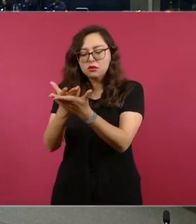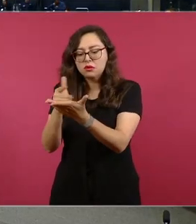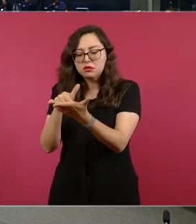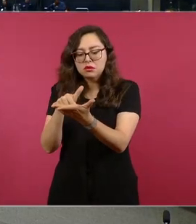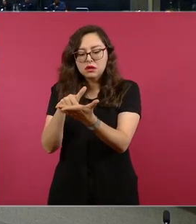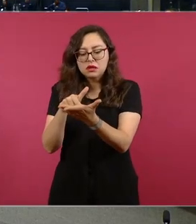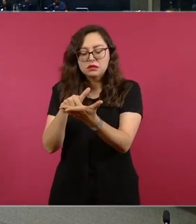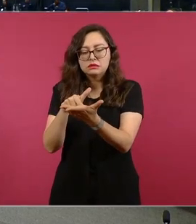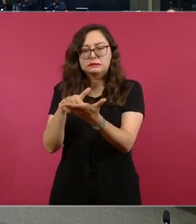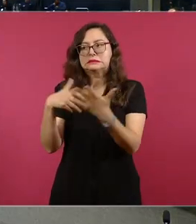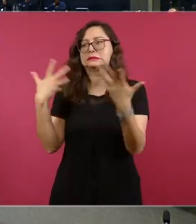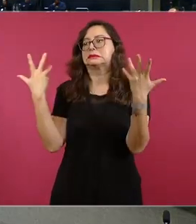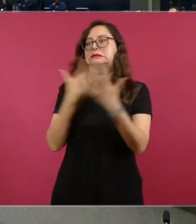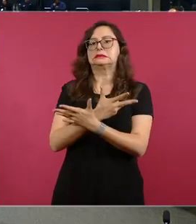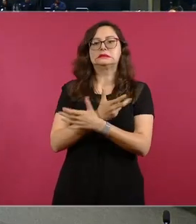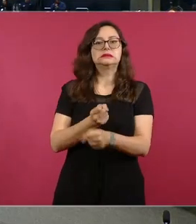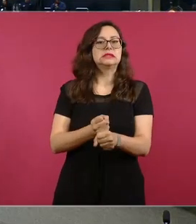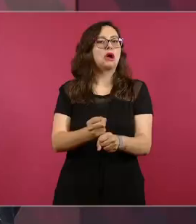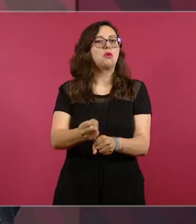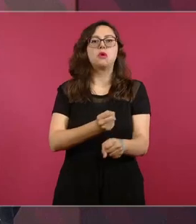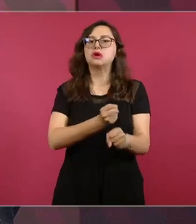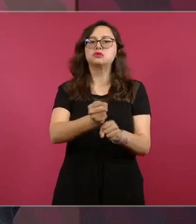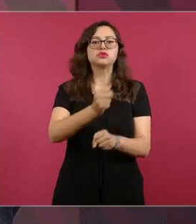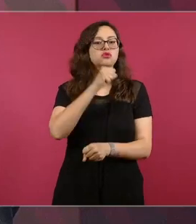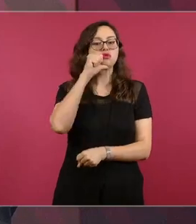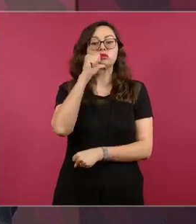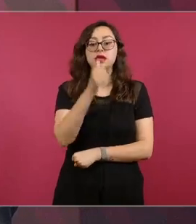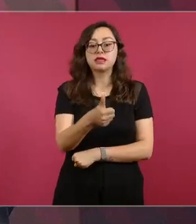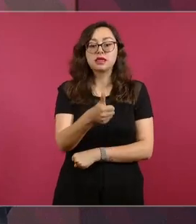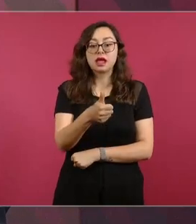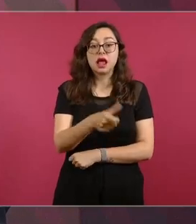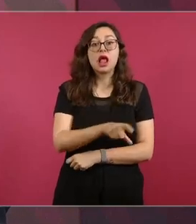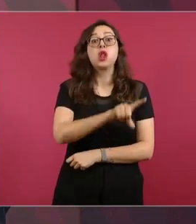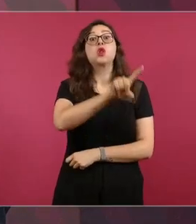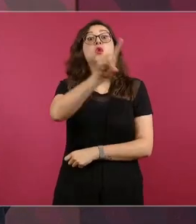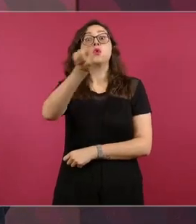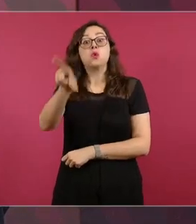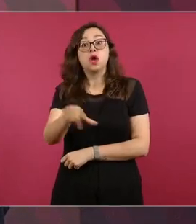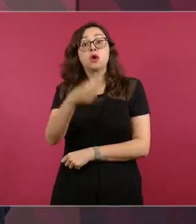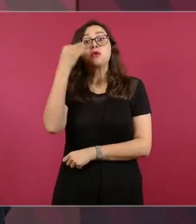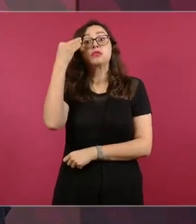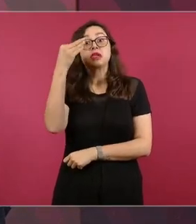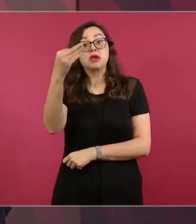testigos protegidos sostienen de que sí participaron,